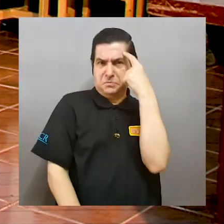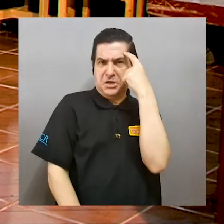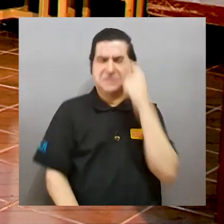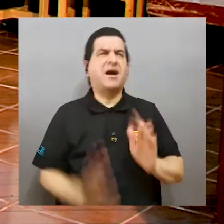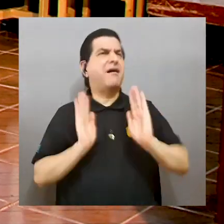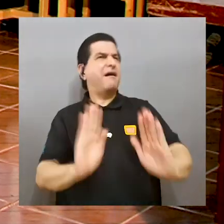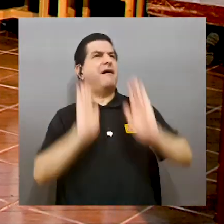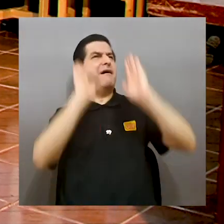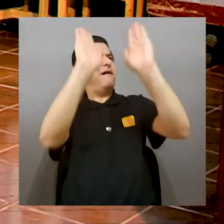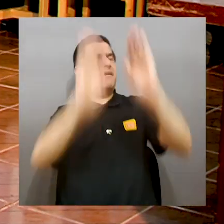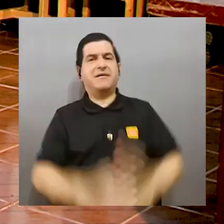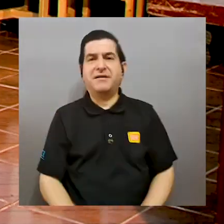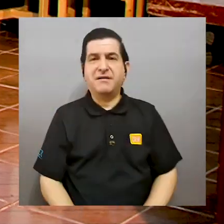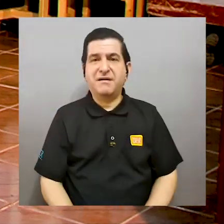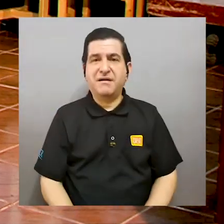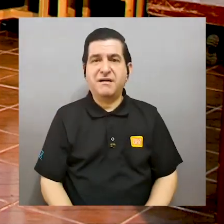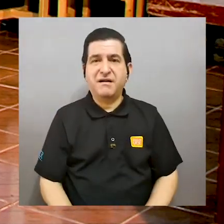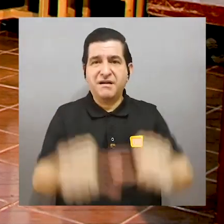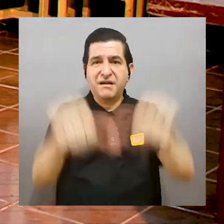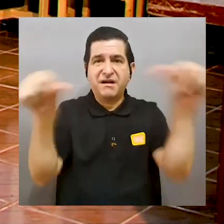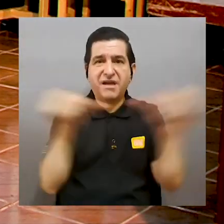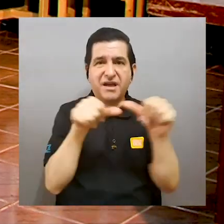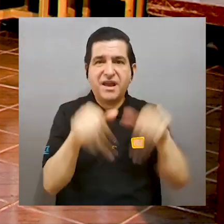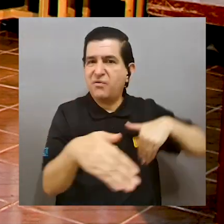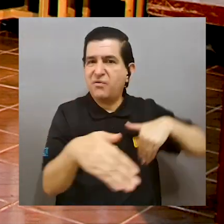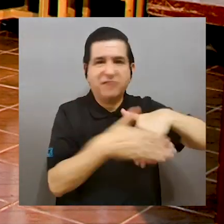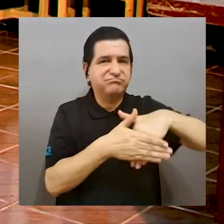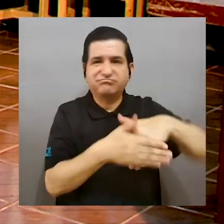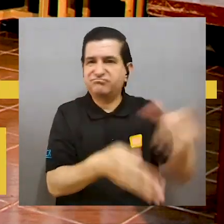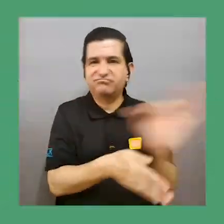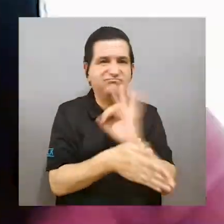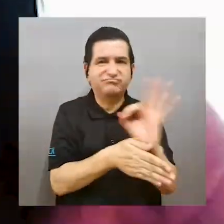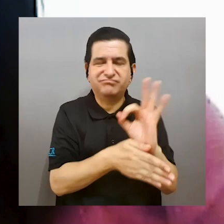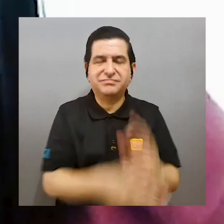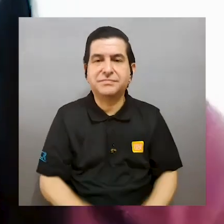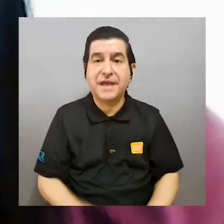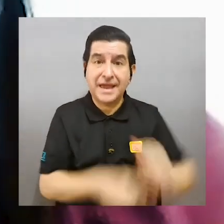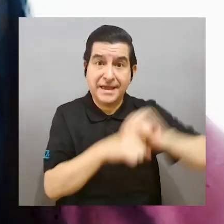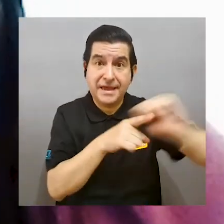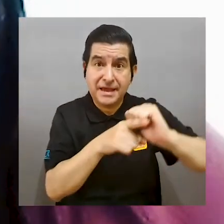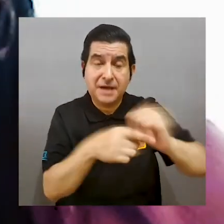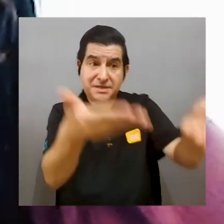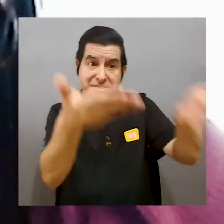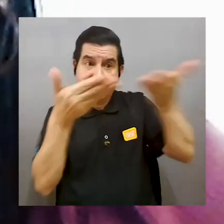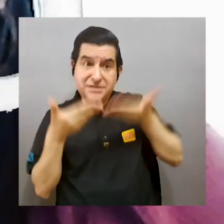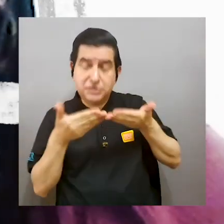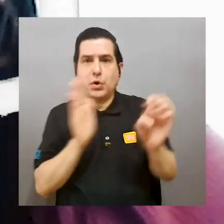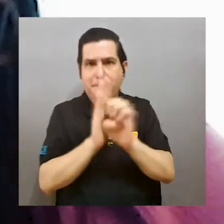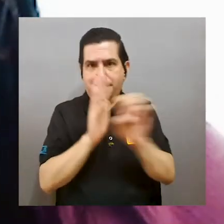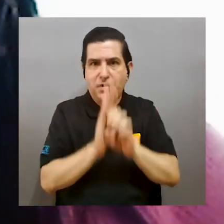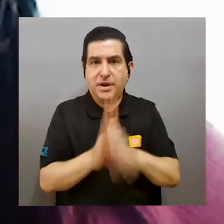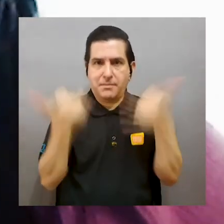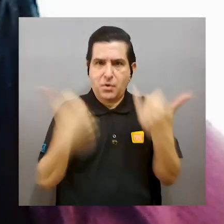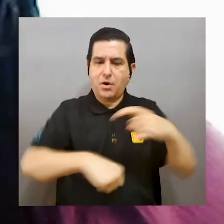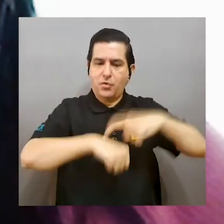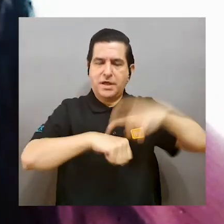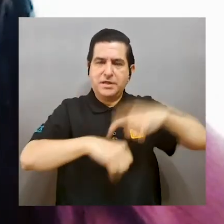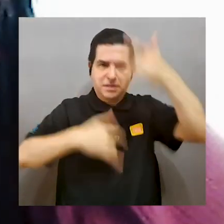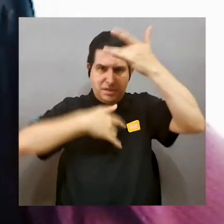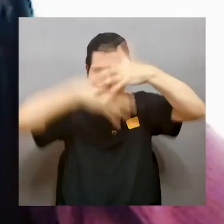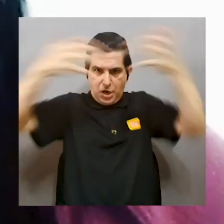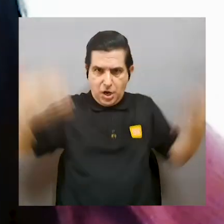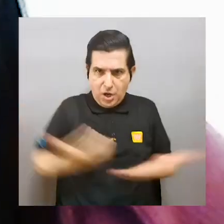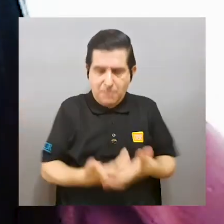piensan que es genial, cuando llega al aula se trunca. Las capacitaciones que se nos han dado, por ejemplo, en este tiempo